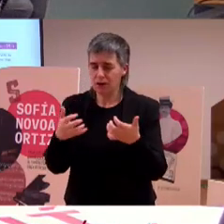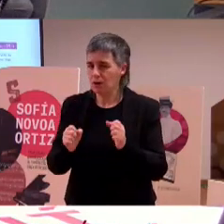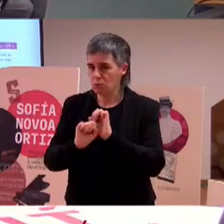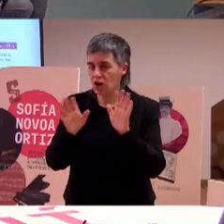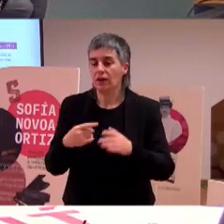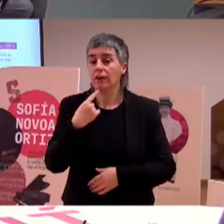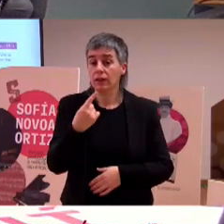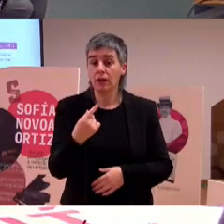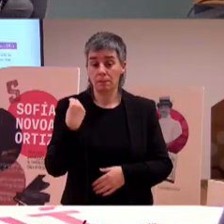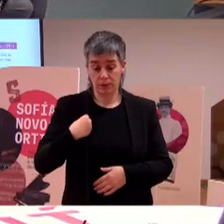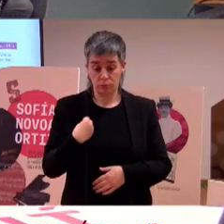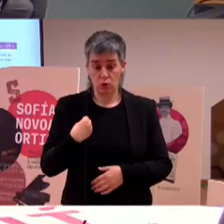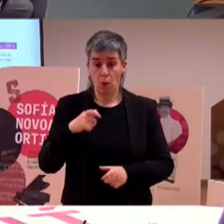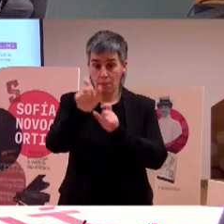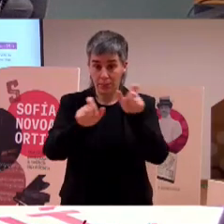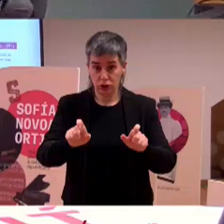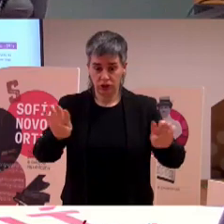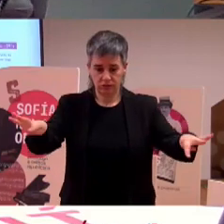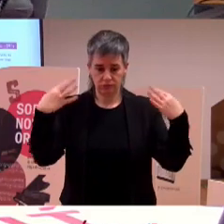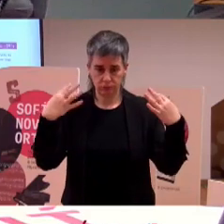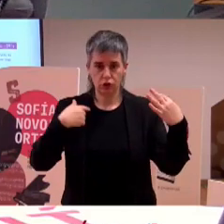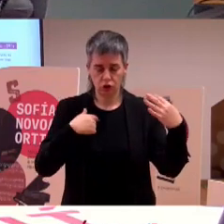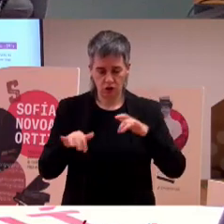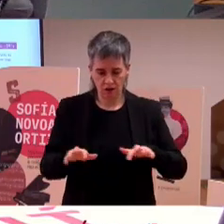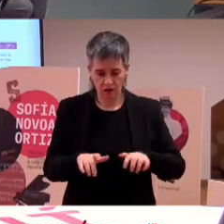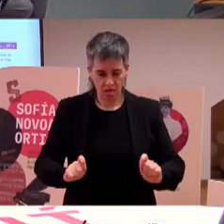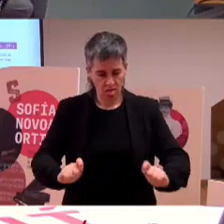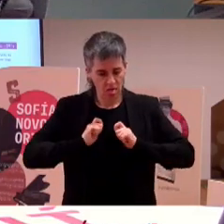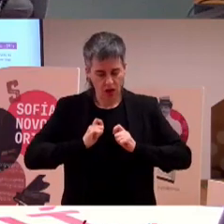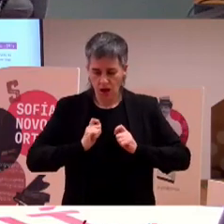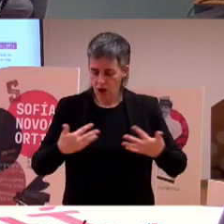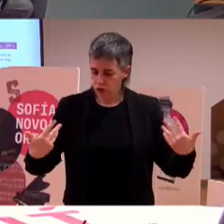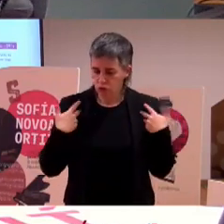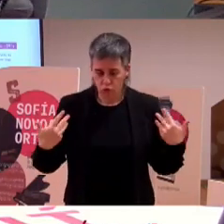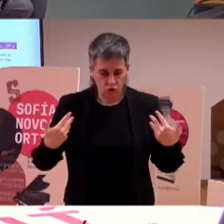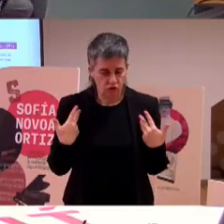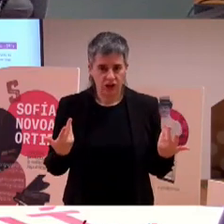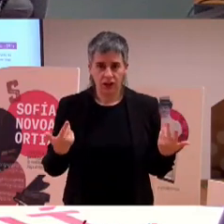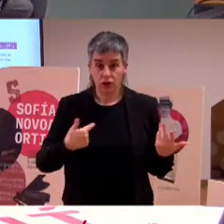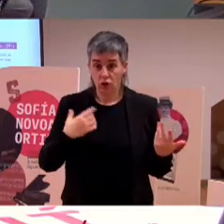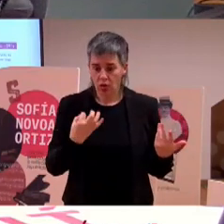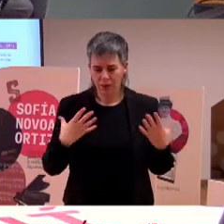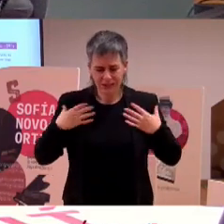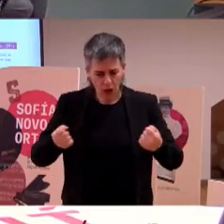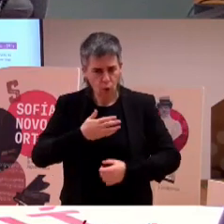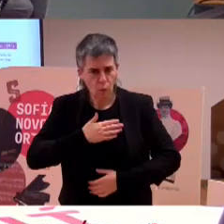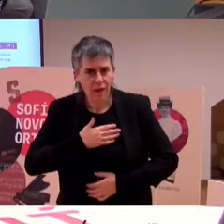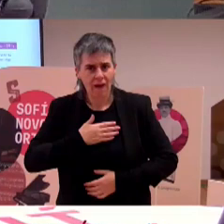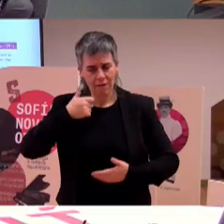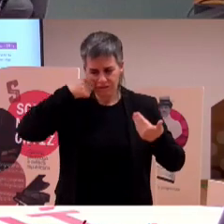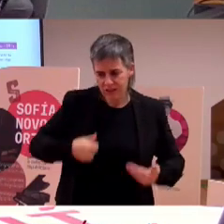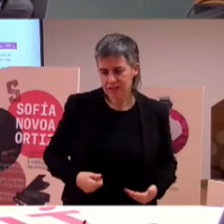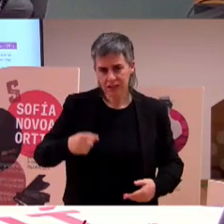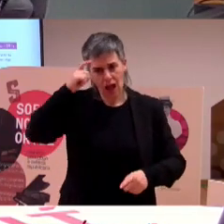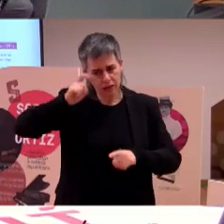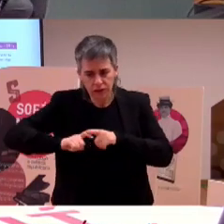e di: cuando el tocar delante de gente no es un placer, sino una tortura. Si yo tengo que perder mi salud física y moral luchando por una